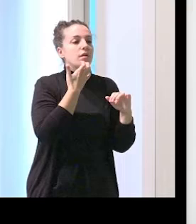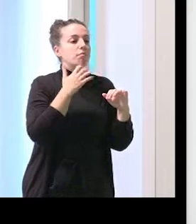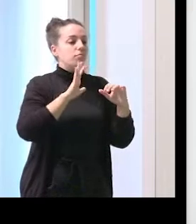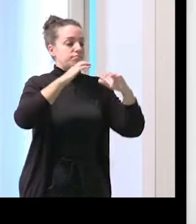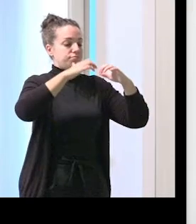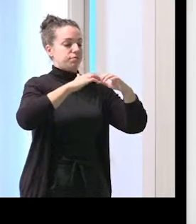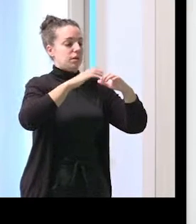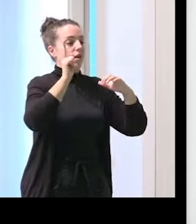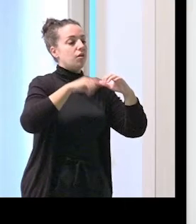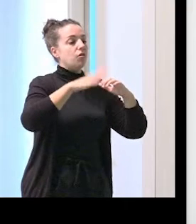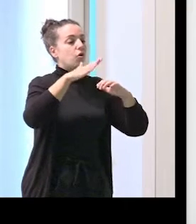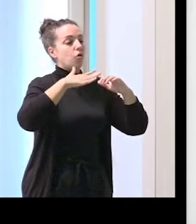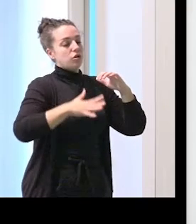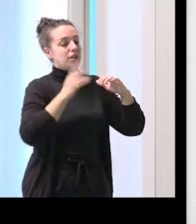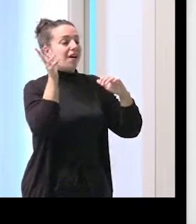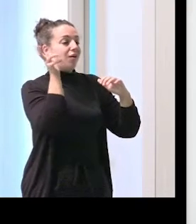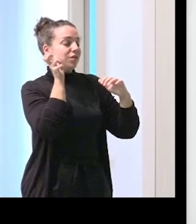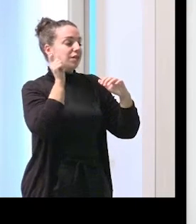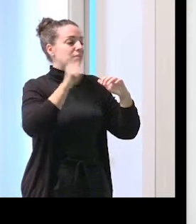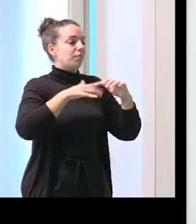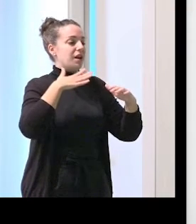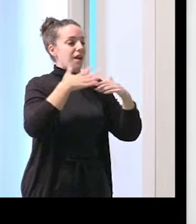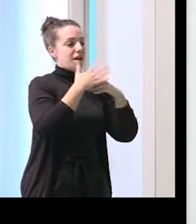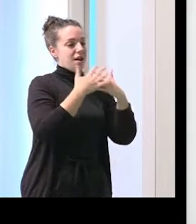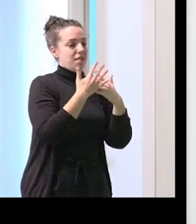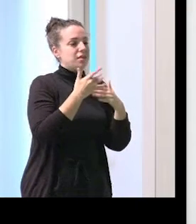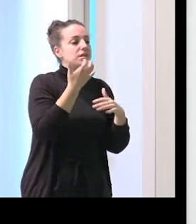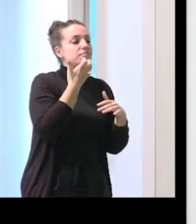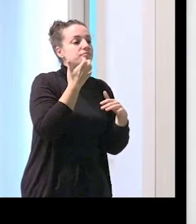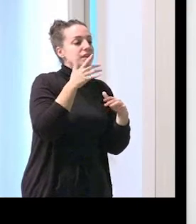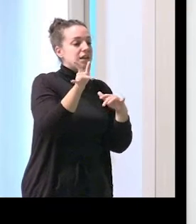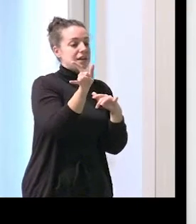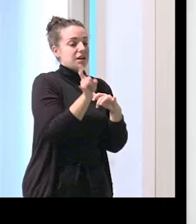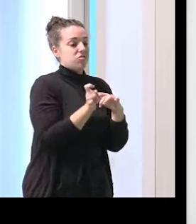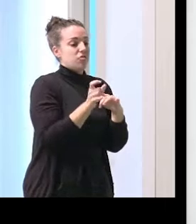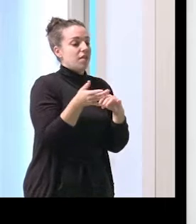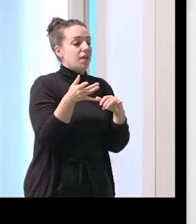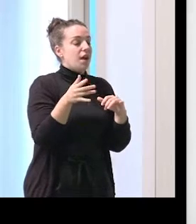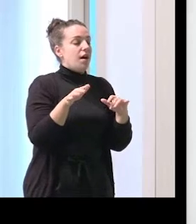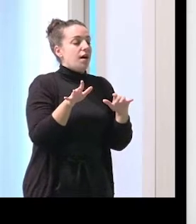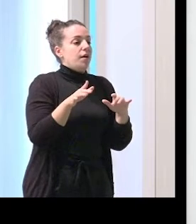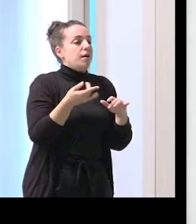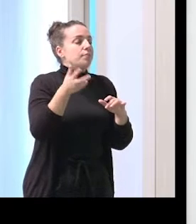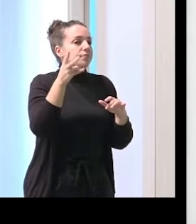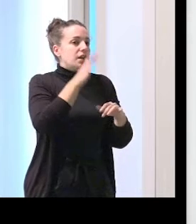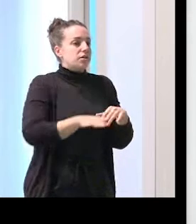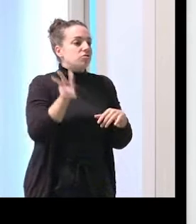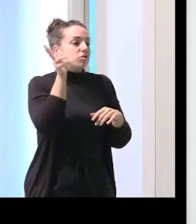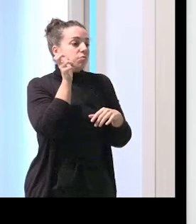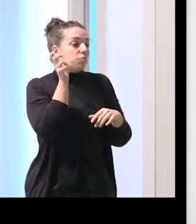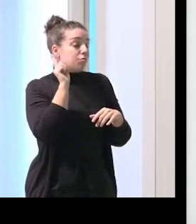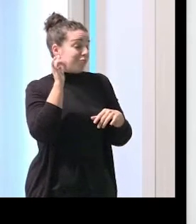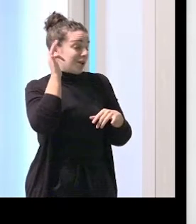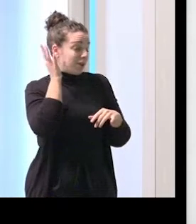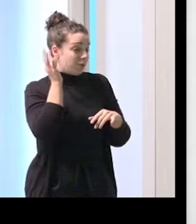y de las redes funcionales direccionales. La resonancia funcional magnética en los niños con hipoacusia unilateral muestran